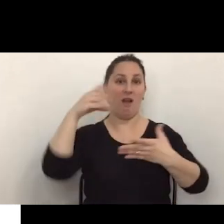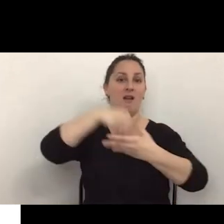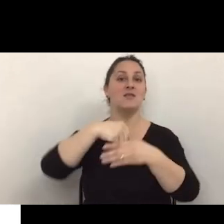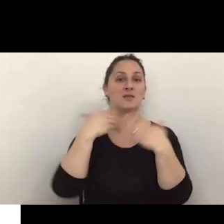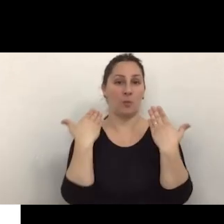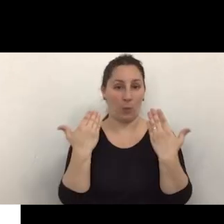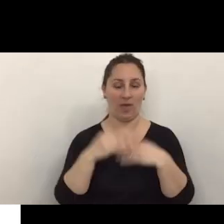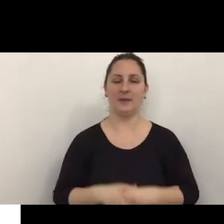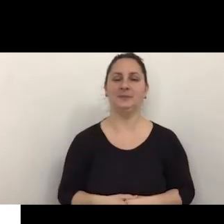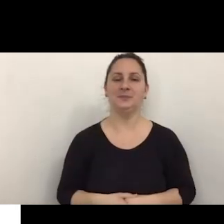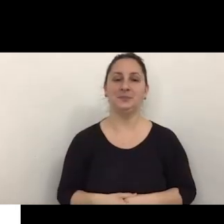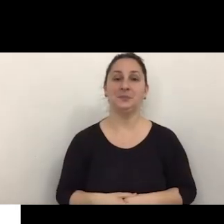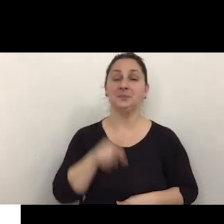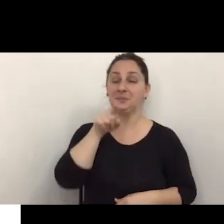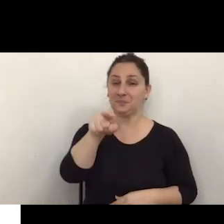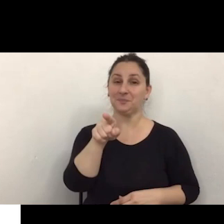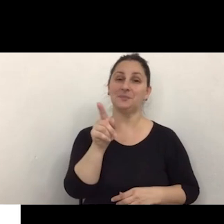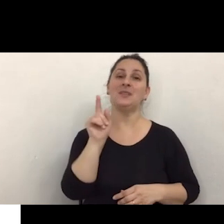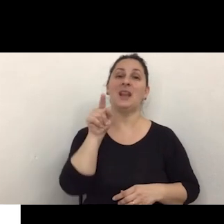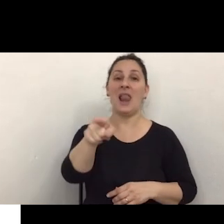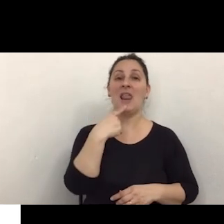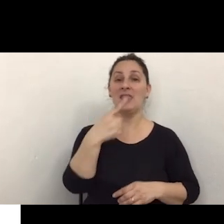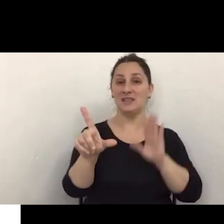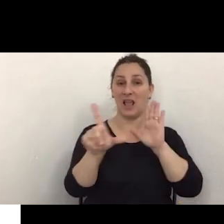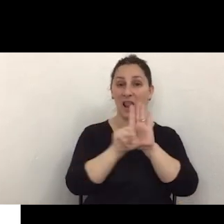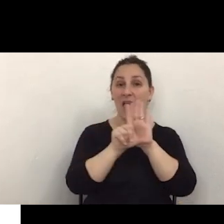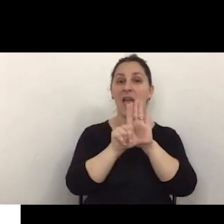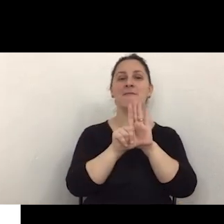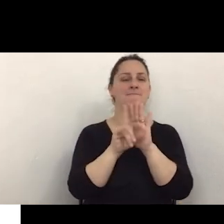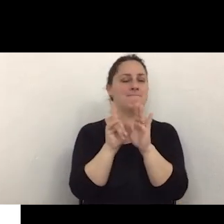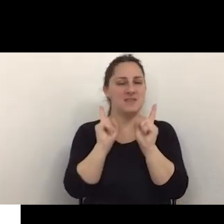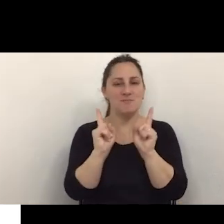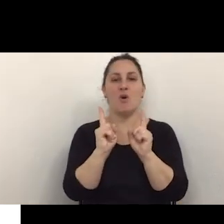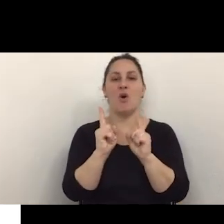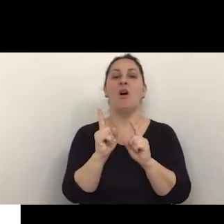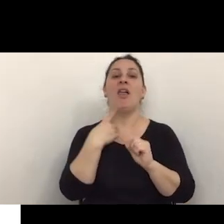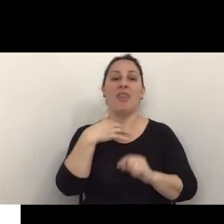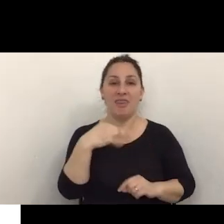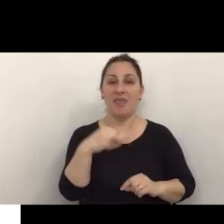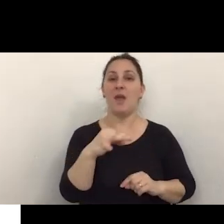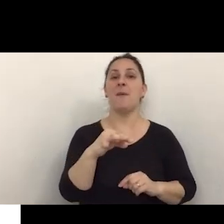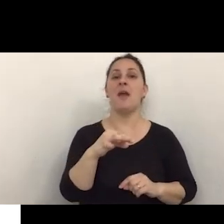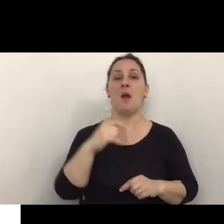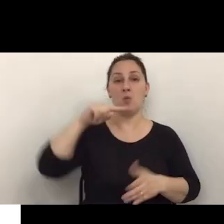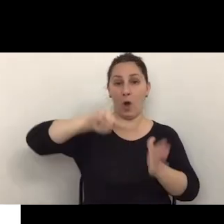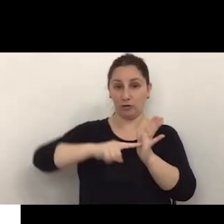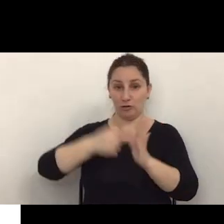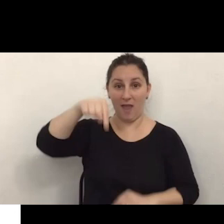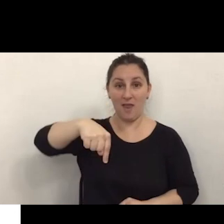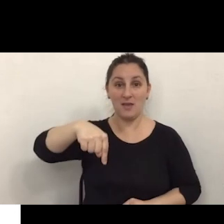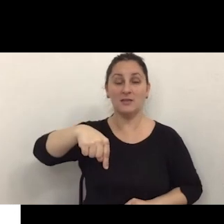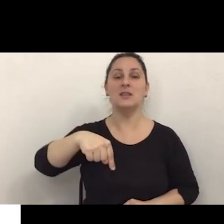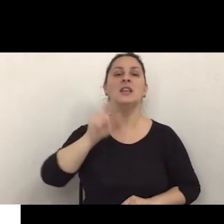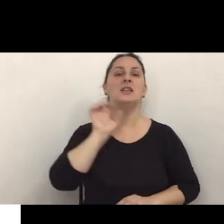que en esta extensión la ley invita, como siempre, a adherir a la Ciudad Autónoma de Buenos Aires y a